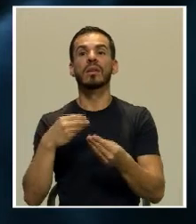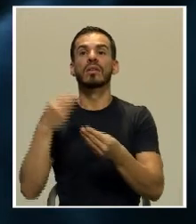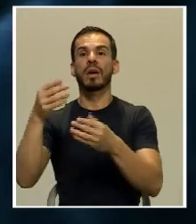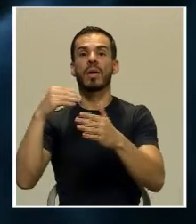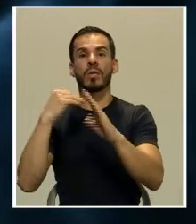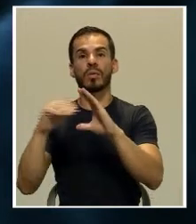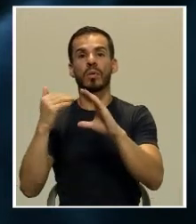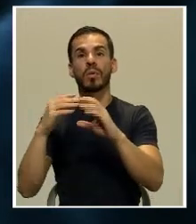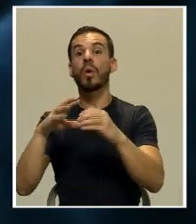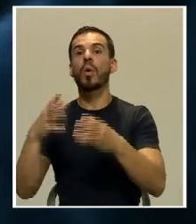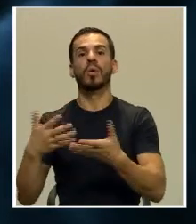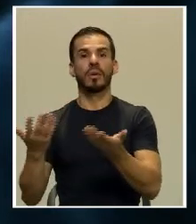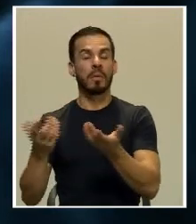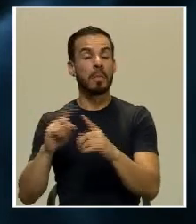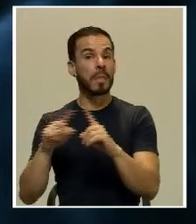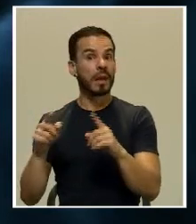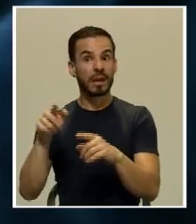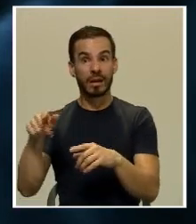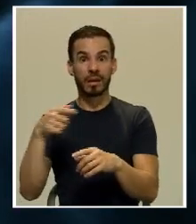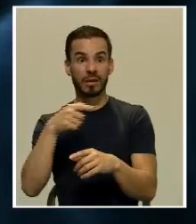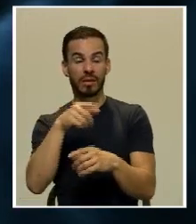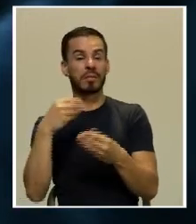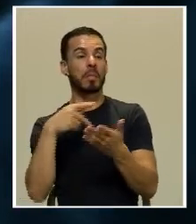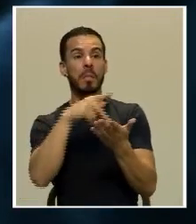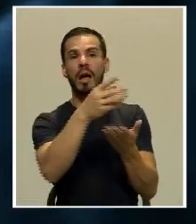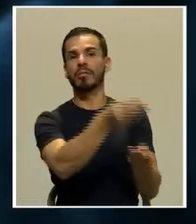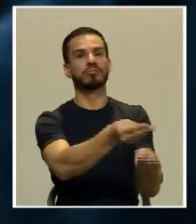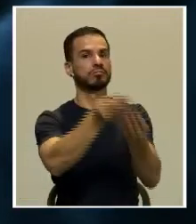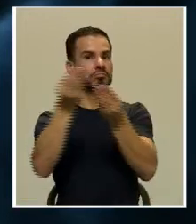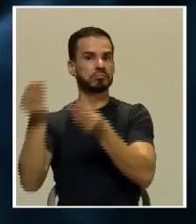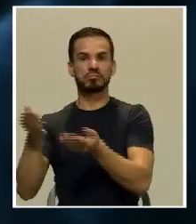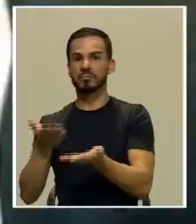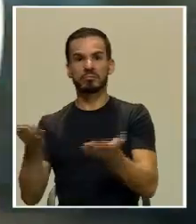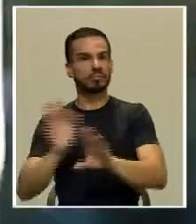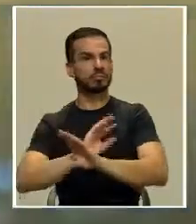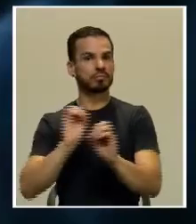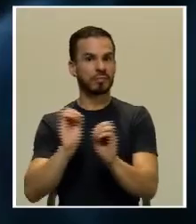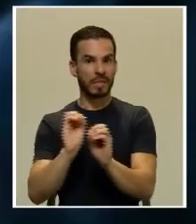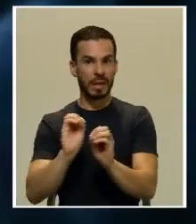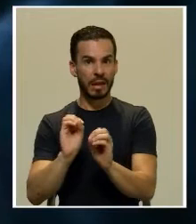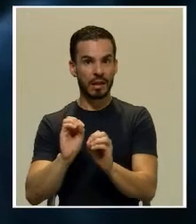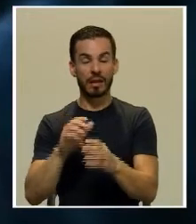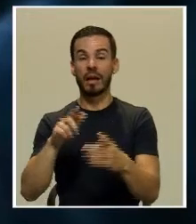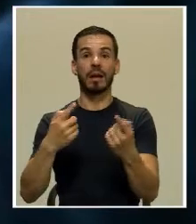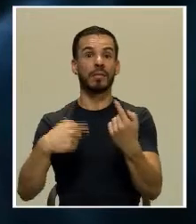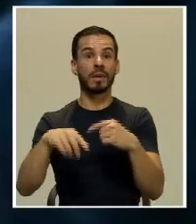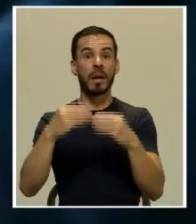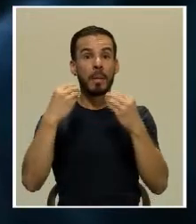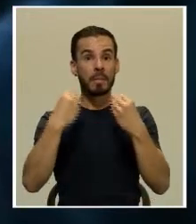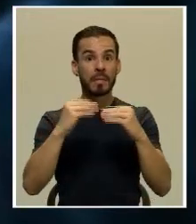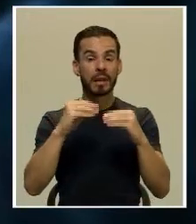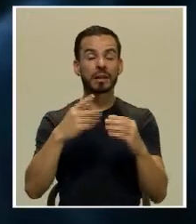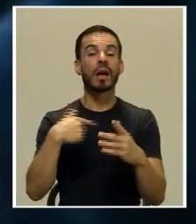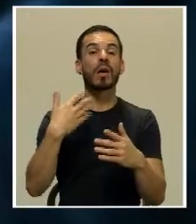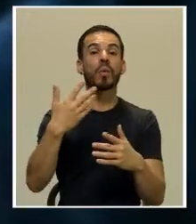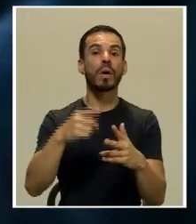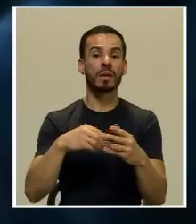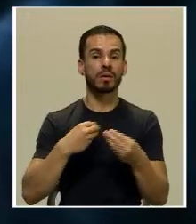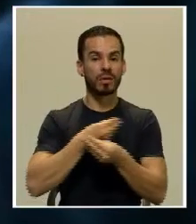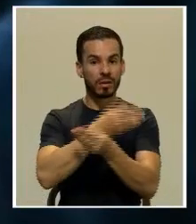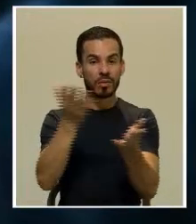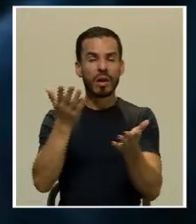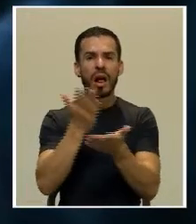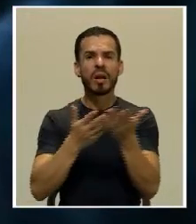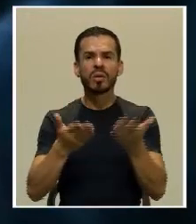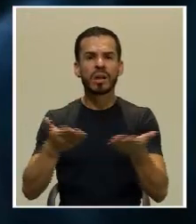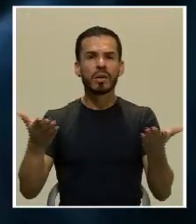llegará por correo o encomienda. Sin embargo, el ofendido hace el pago y nunca recibe nada cambio. En el caso de las ventas, inicia cuando una persona divulga la